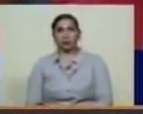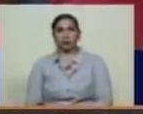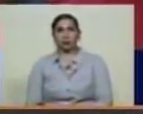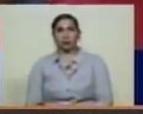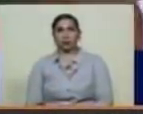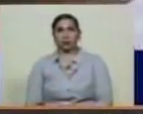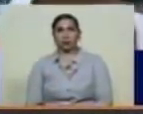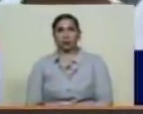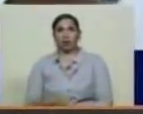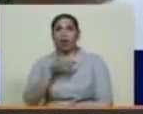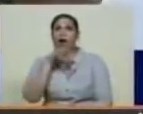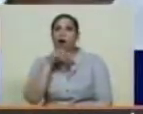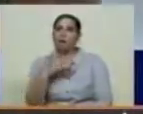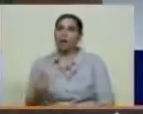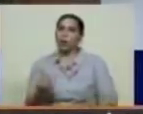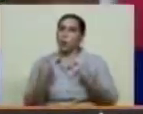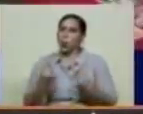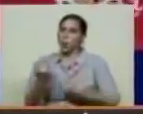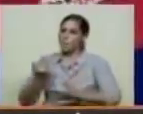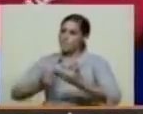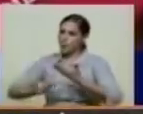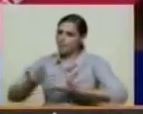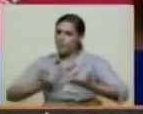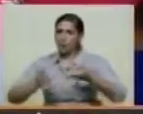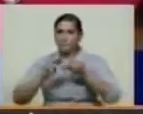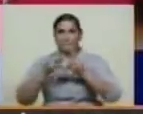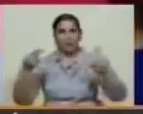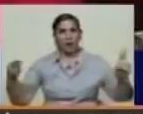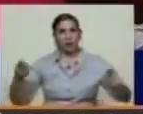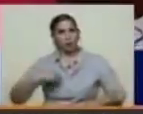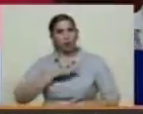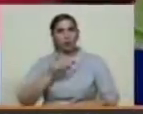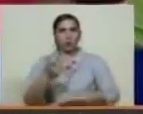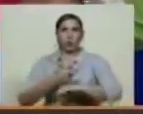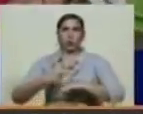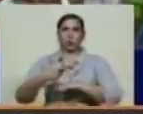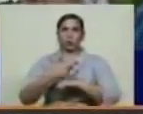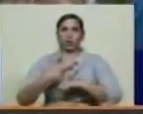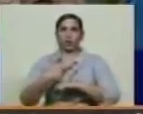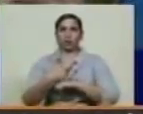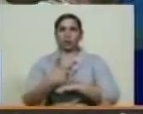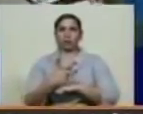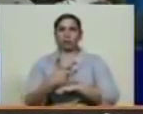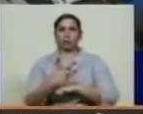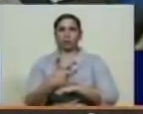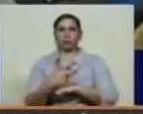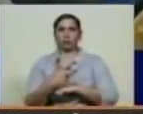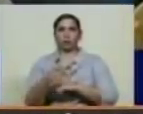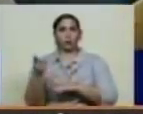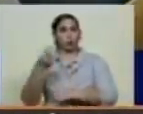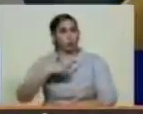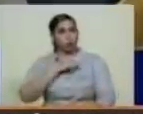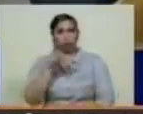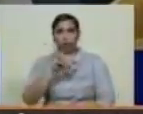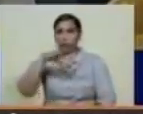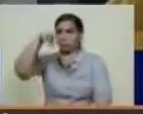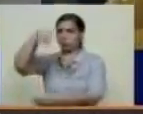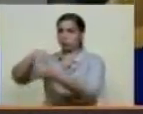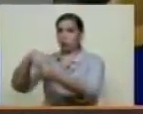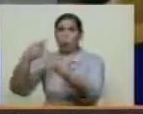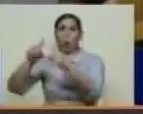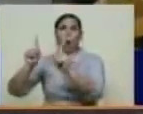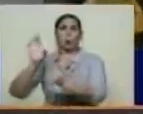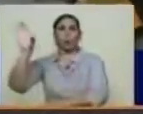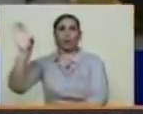hablar de la diplomacia de paz de nuestro gobierno. No nos metemos en los asuntos internos de nadie. No aceptamos